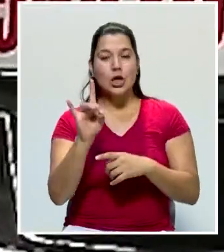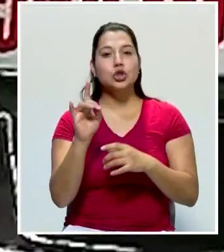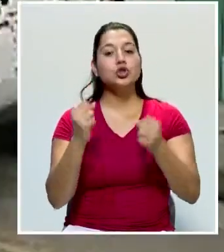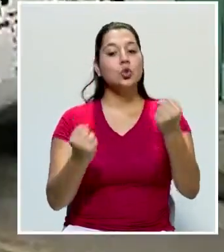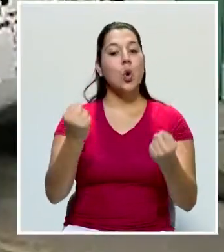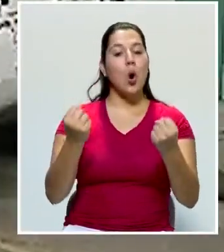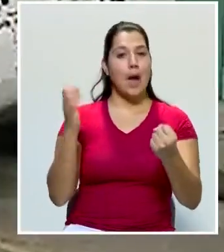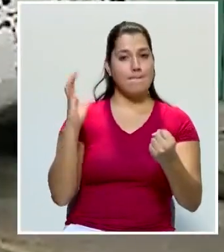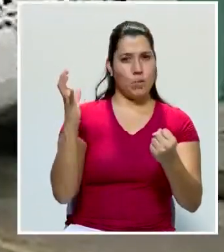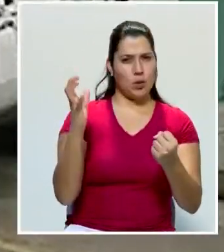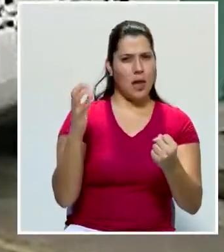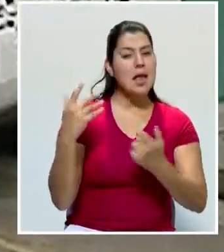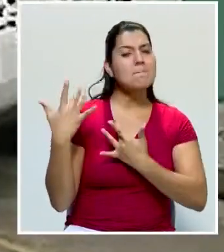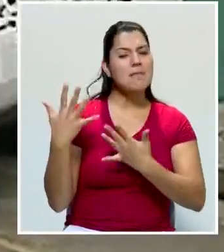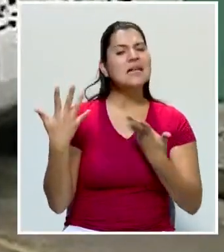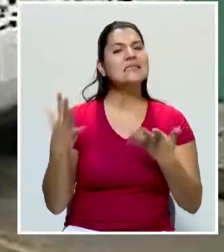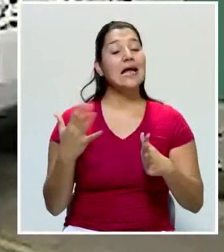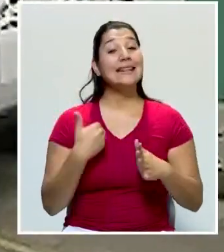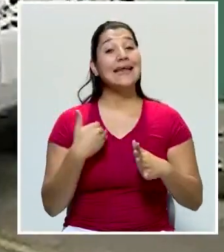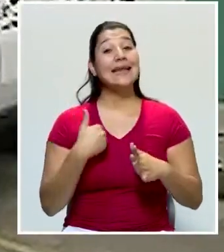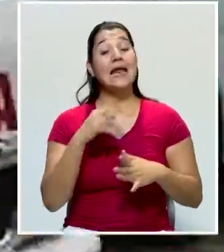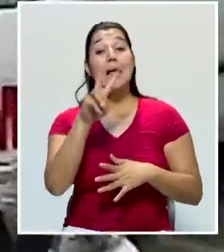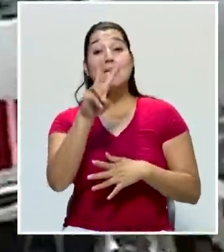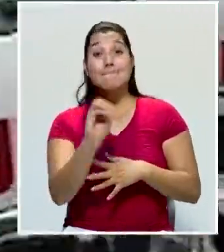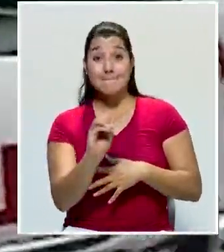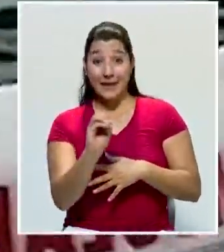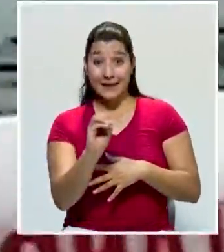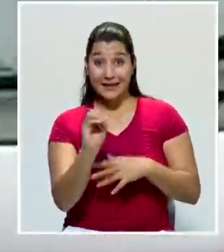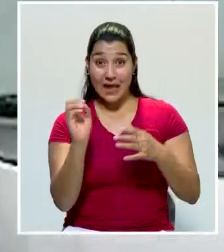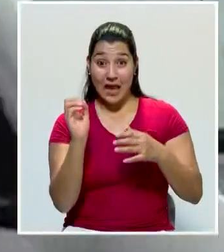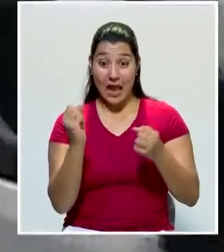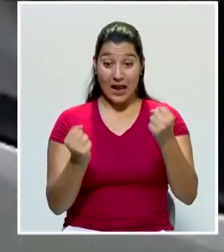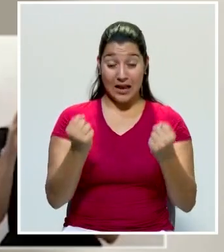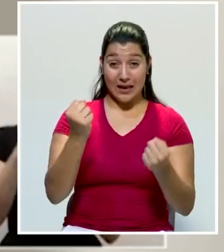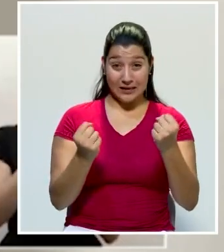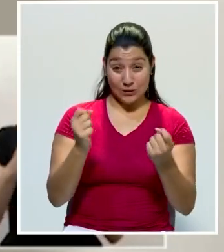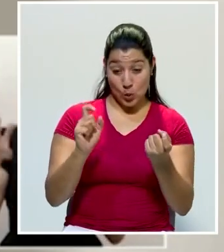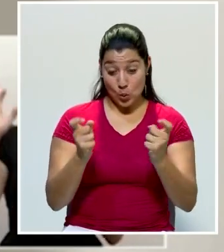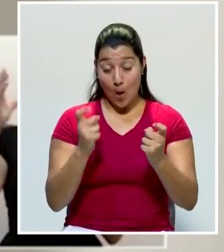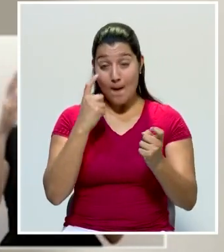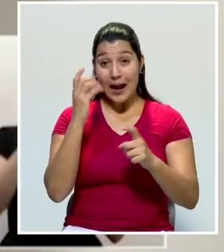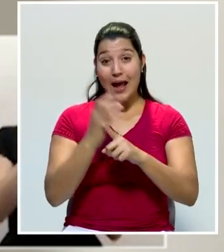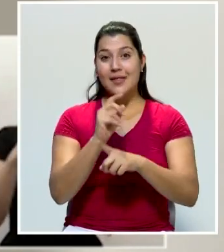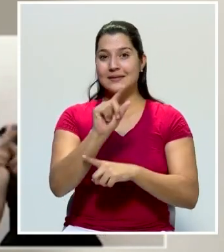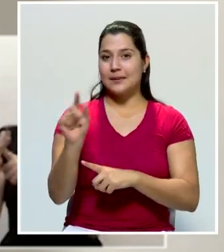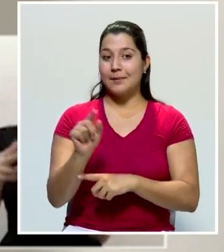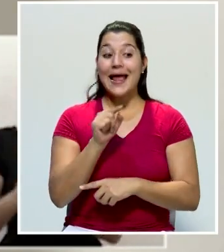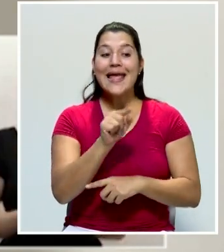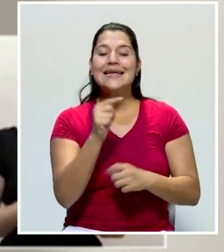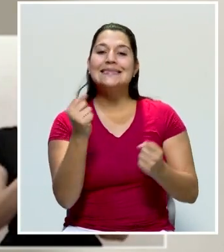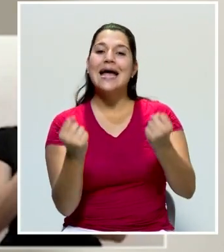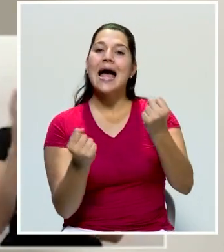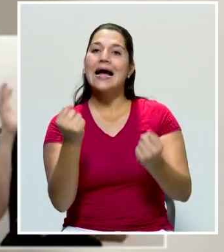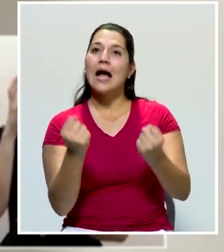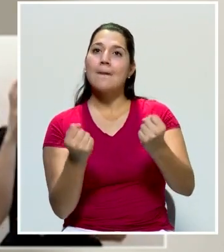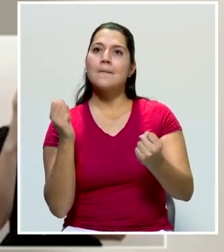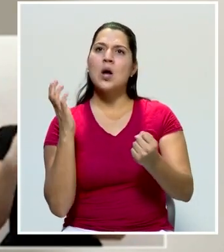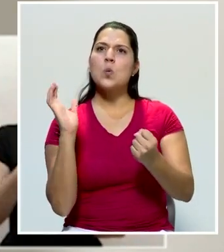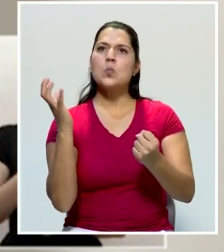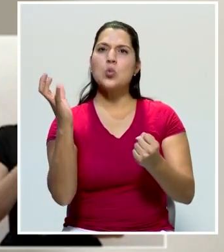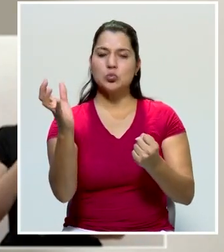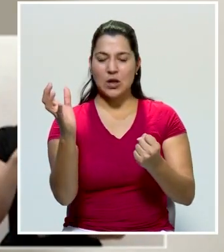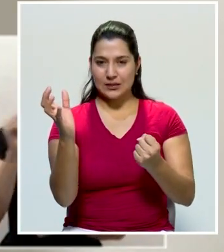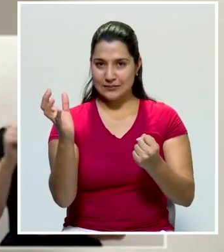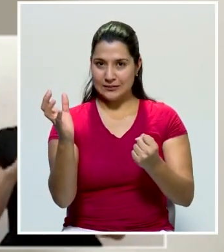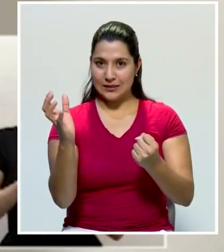Se espera tener al menos 20 unidades modificadas por semana. Estas ambulancias le quedan a la caja, no